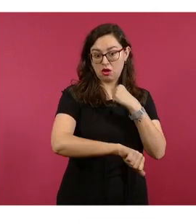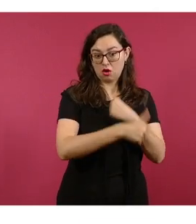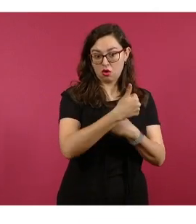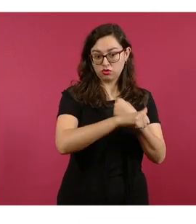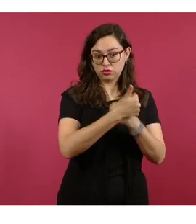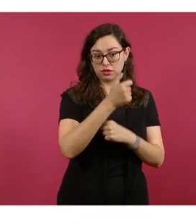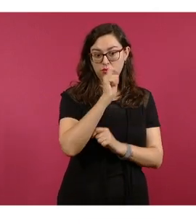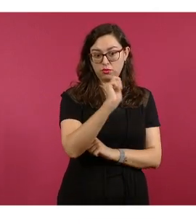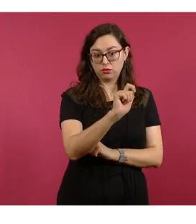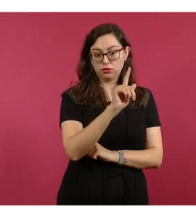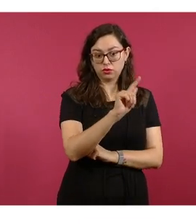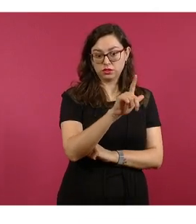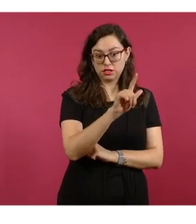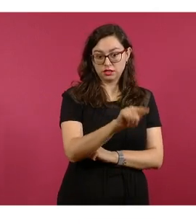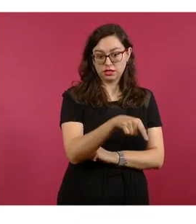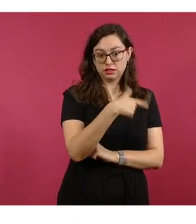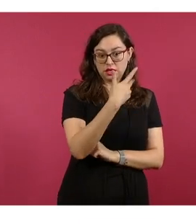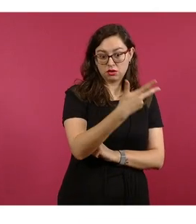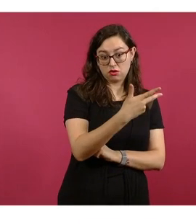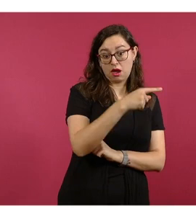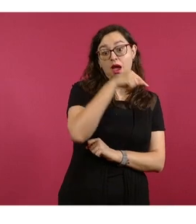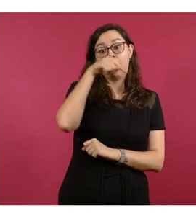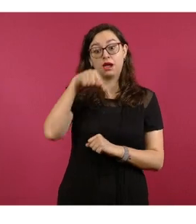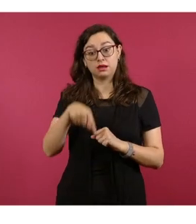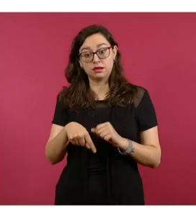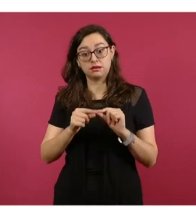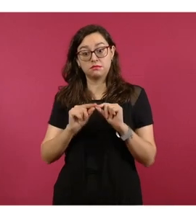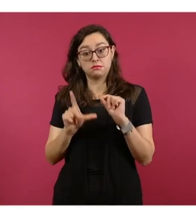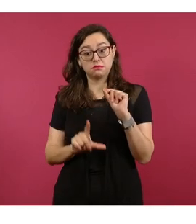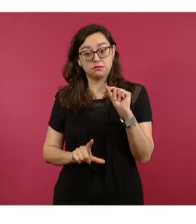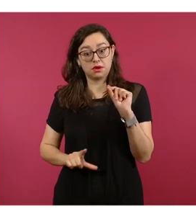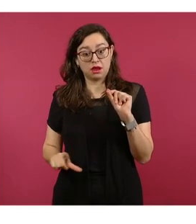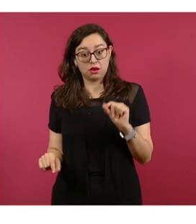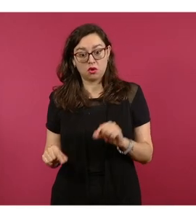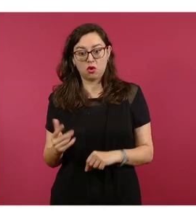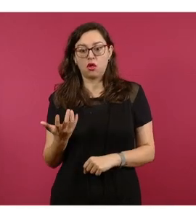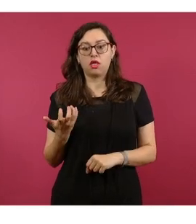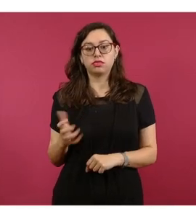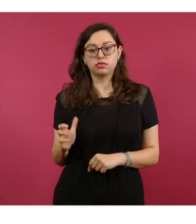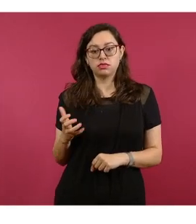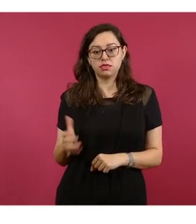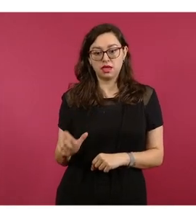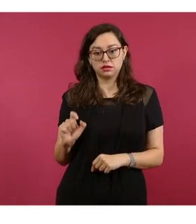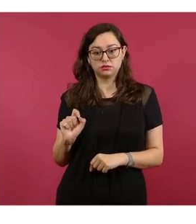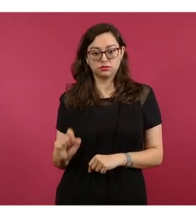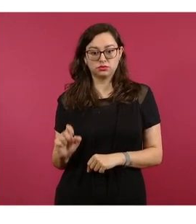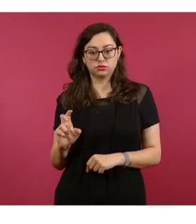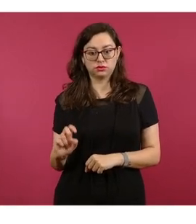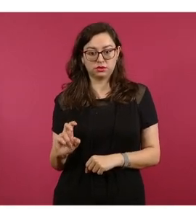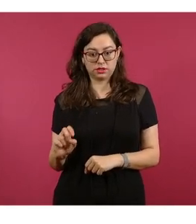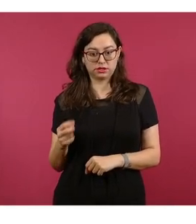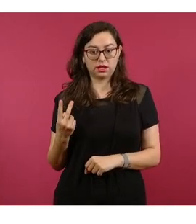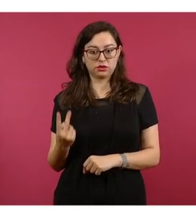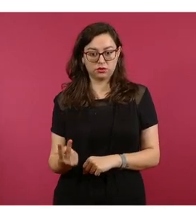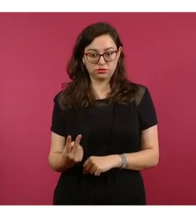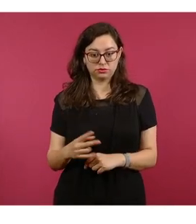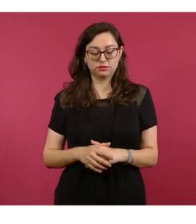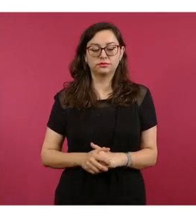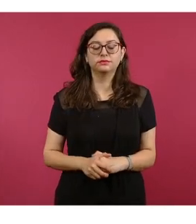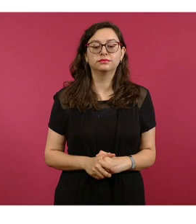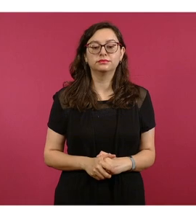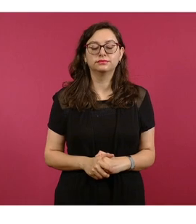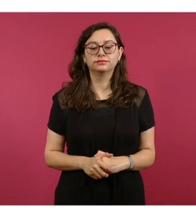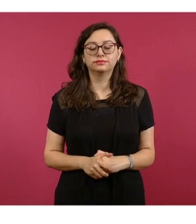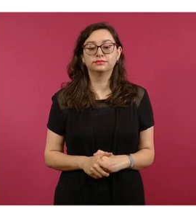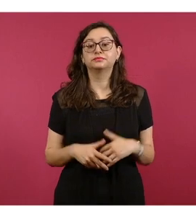internacional y solamente 10 pesos con 32 centavos aquí en nuestro país. Verificando por